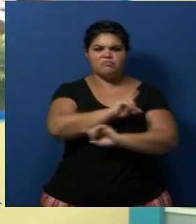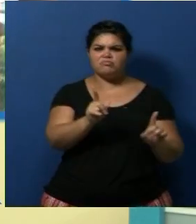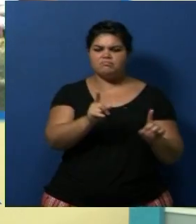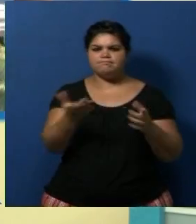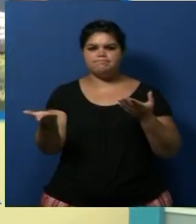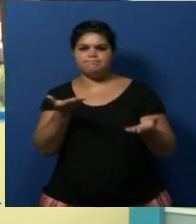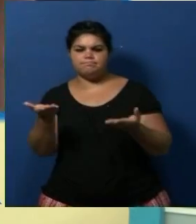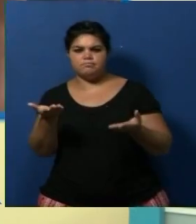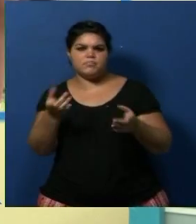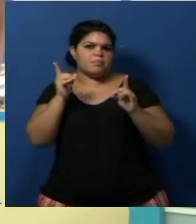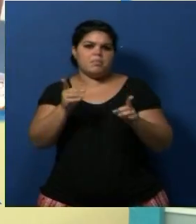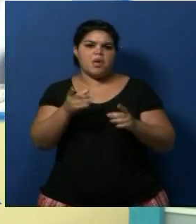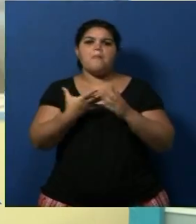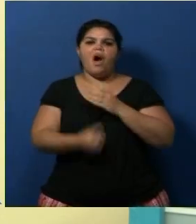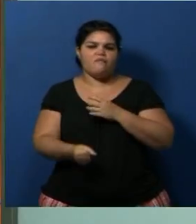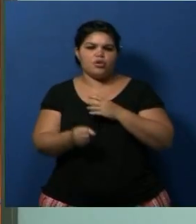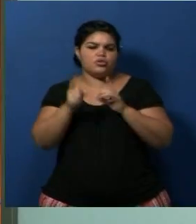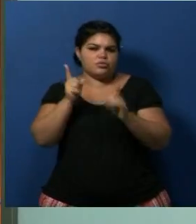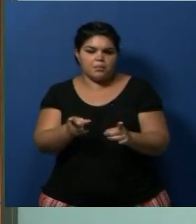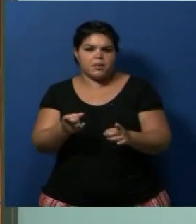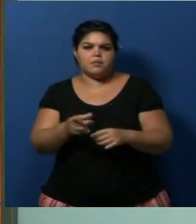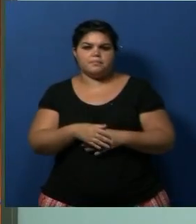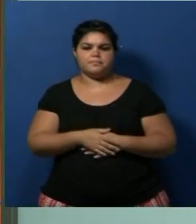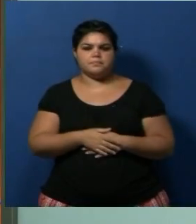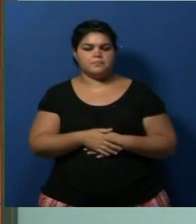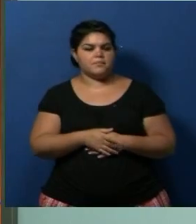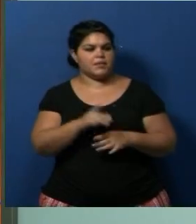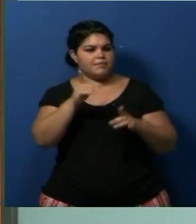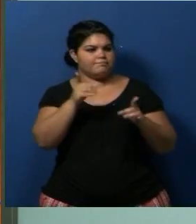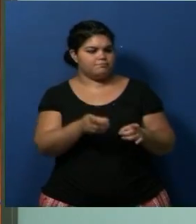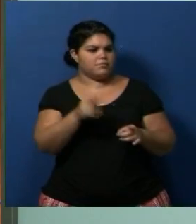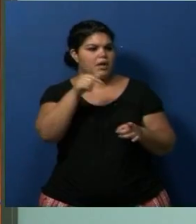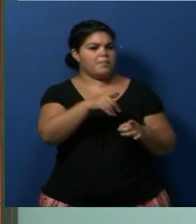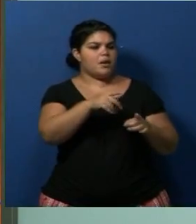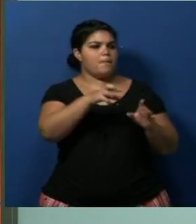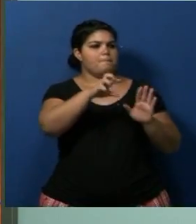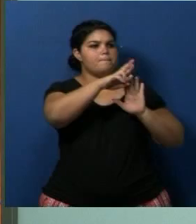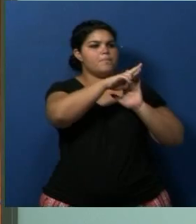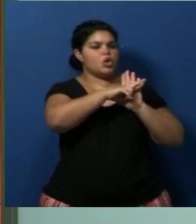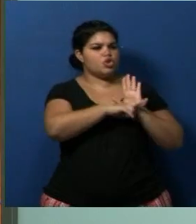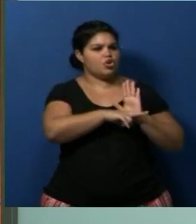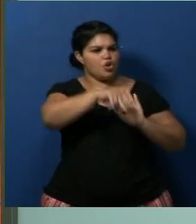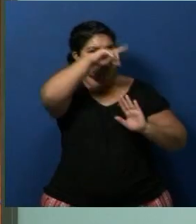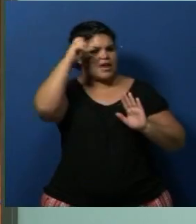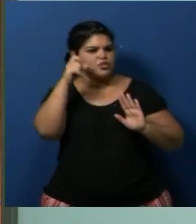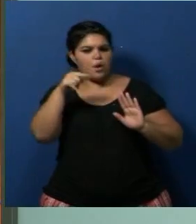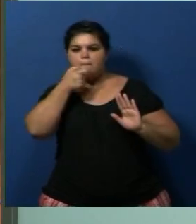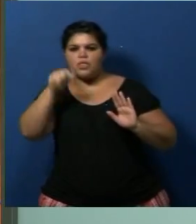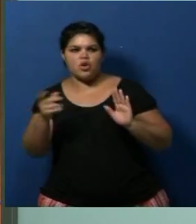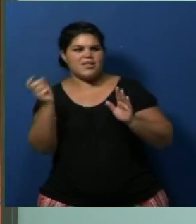despenalización del aborto. Absolutamente, y el protocolo que la provincia debe adherir al protocolo de la Nación, que todavía ha quedado trunco, digamos, ahí